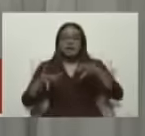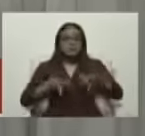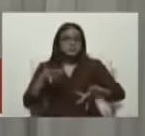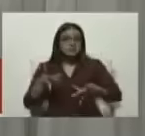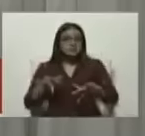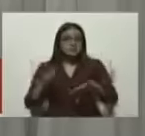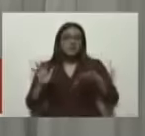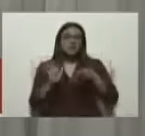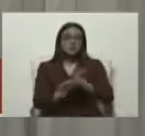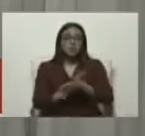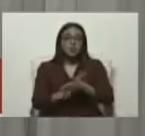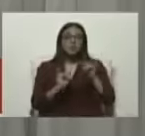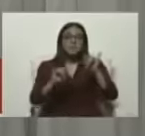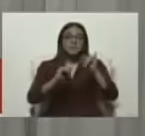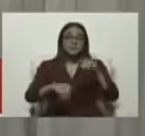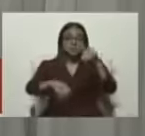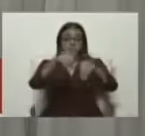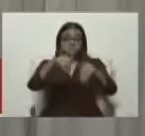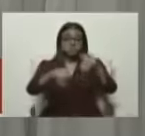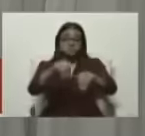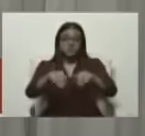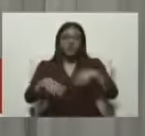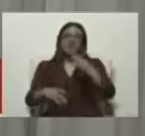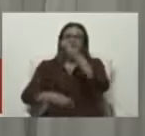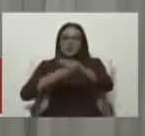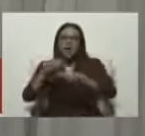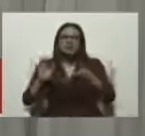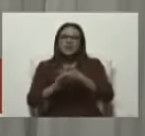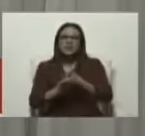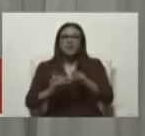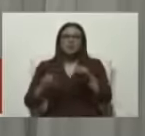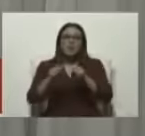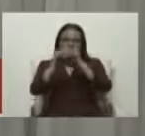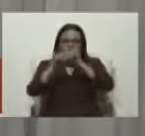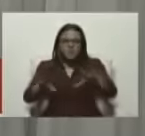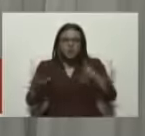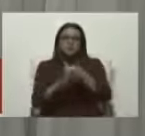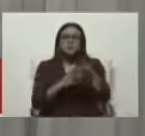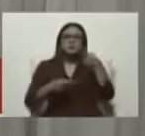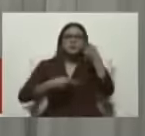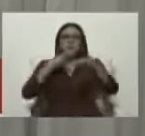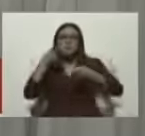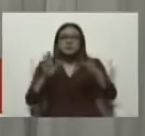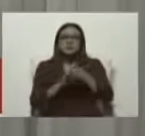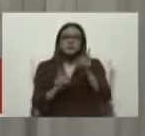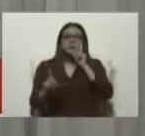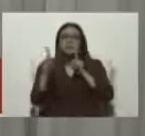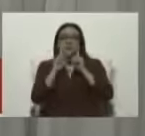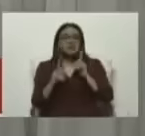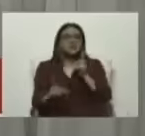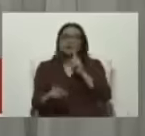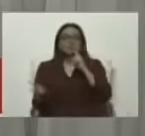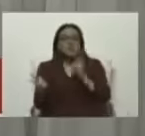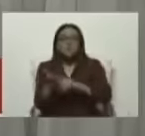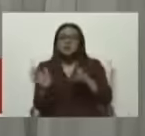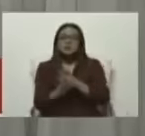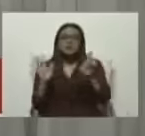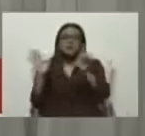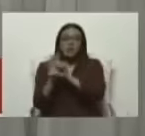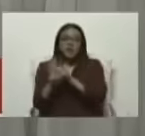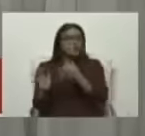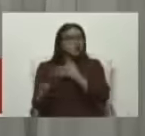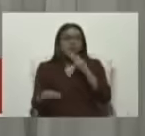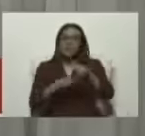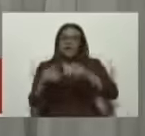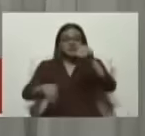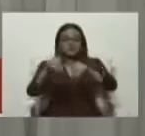un evento electoral que lo que procura es dilucidar, desde el punto de vista de lo que establece nuestra Constitución, una elección presidencial.